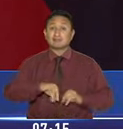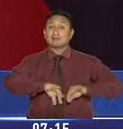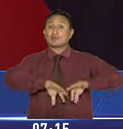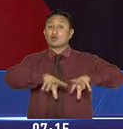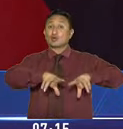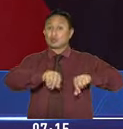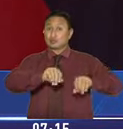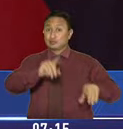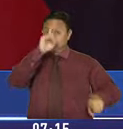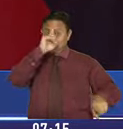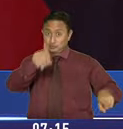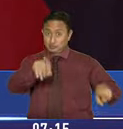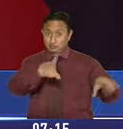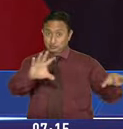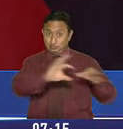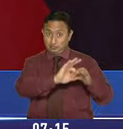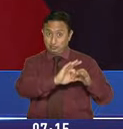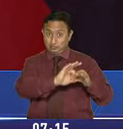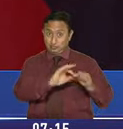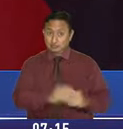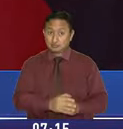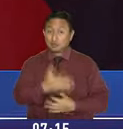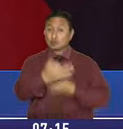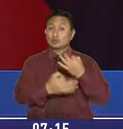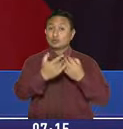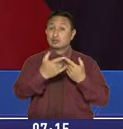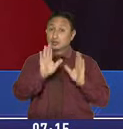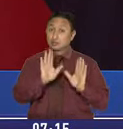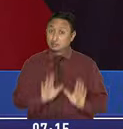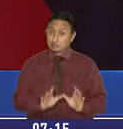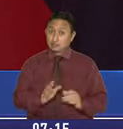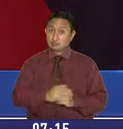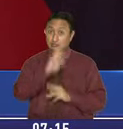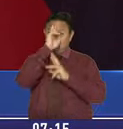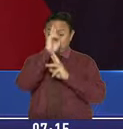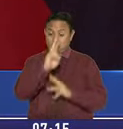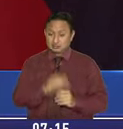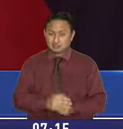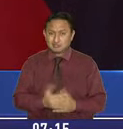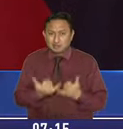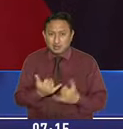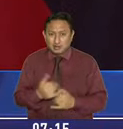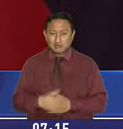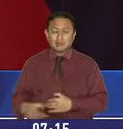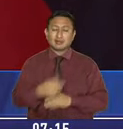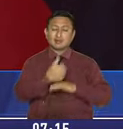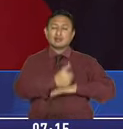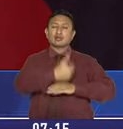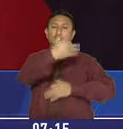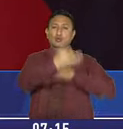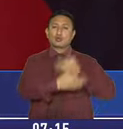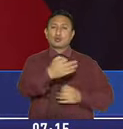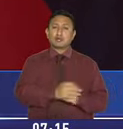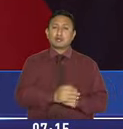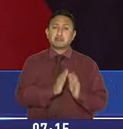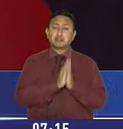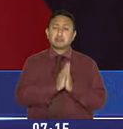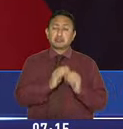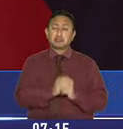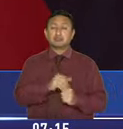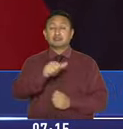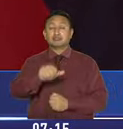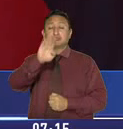justicia no se juega. Es indignante ver cómo jueces utilizan el recurso de habeas corpus para favorecer a todo tipo